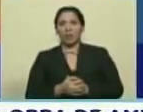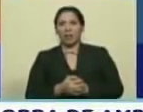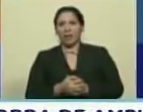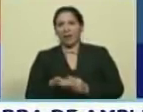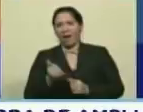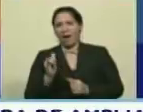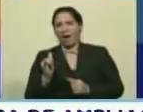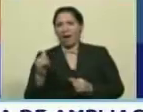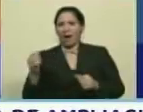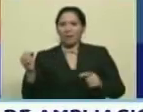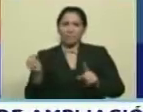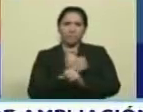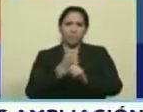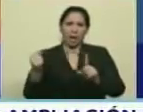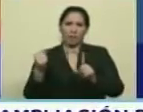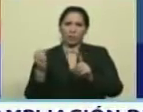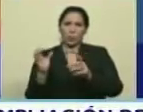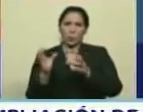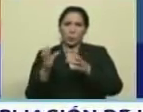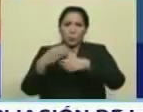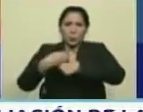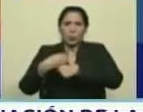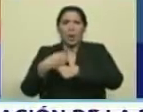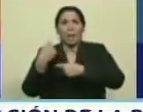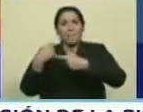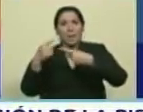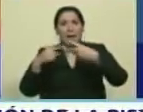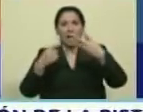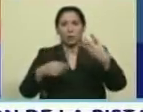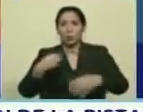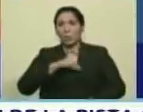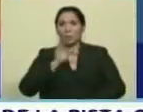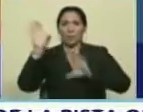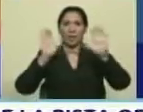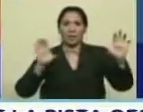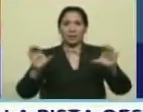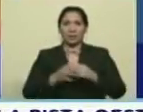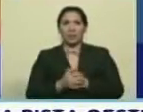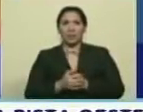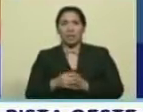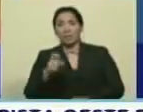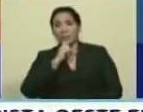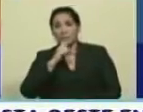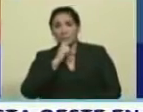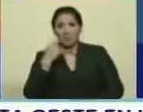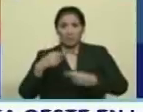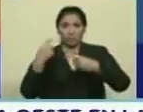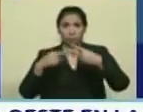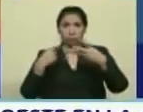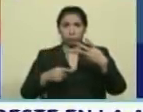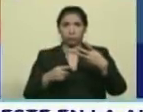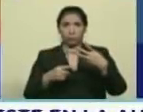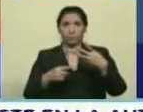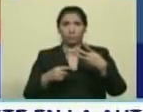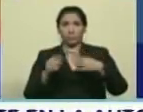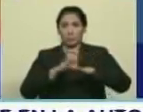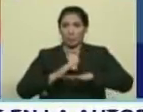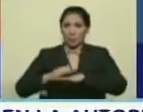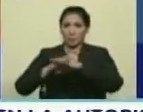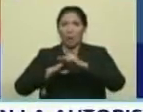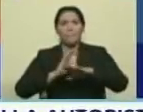coercitivas unilaterales contra varios de nuestros países. Aún en esas difíciles circunstancias es posible